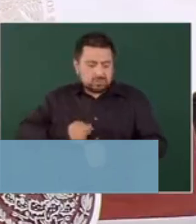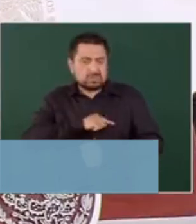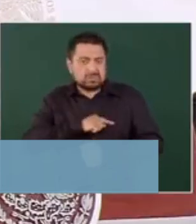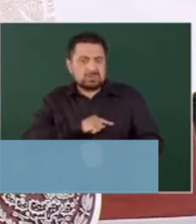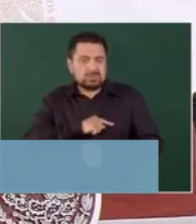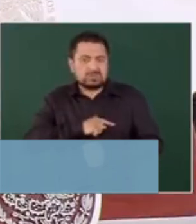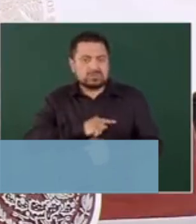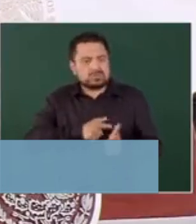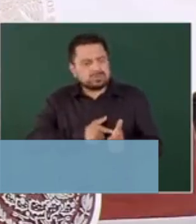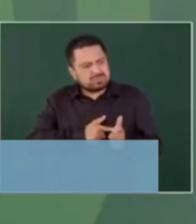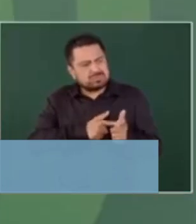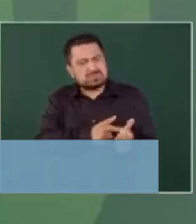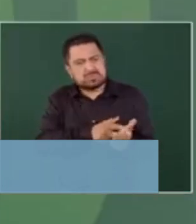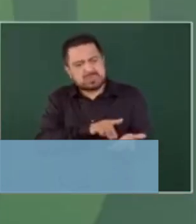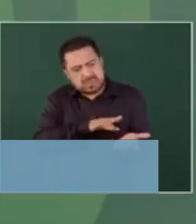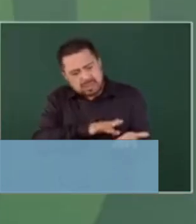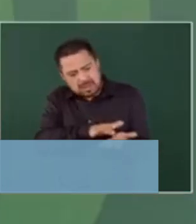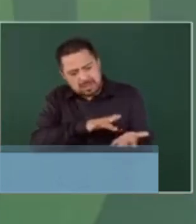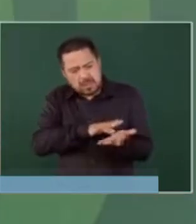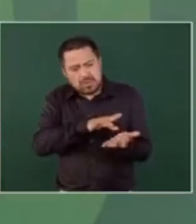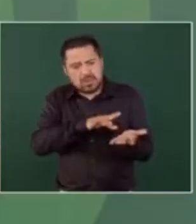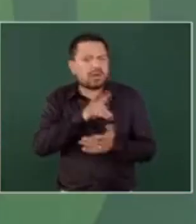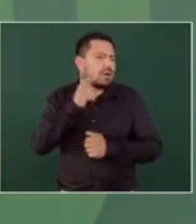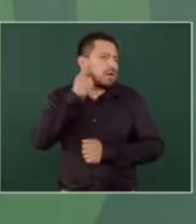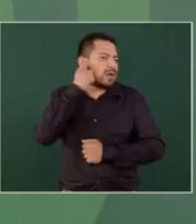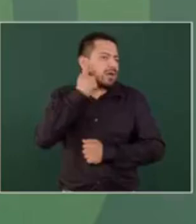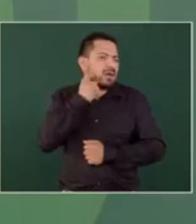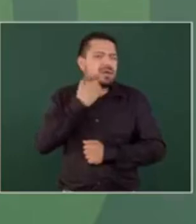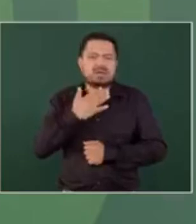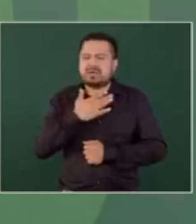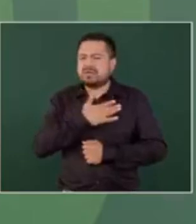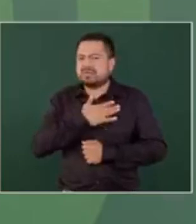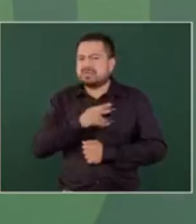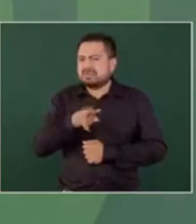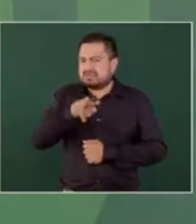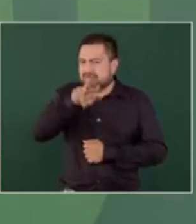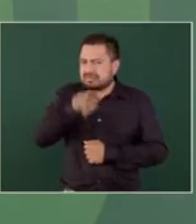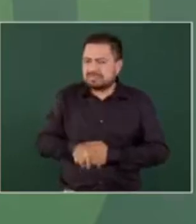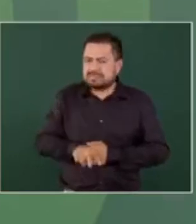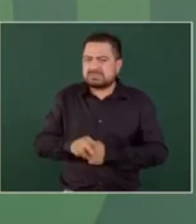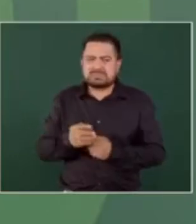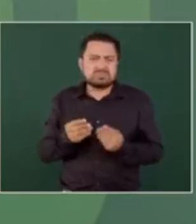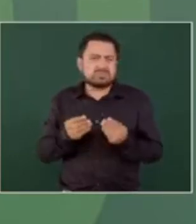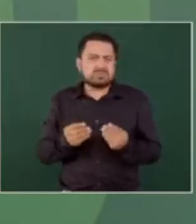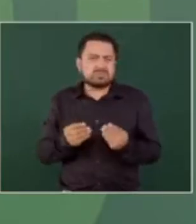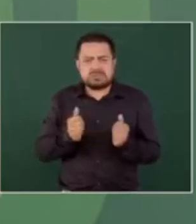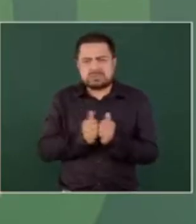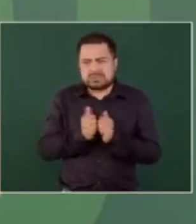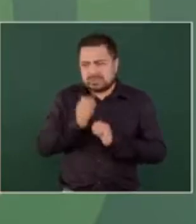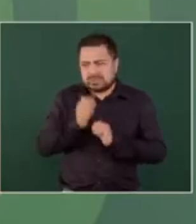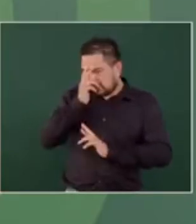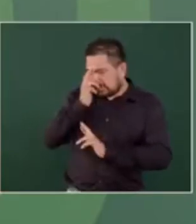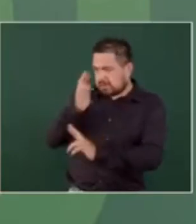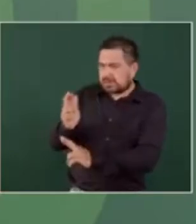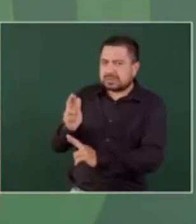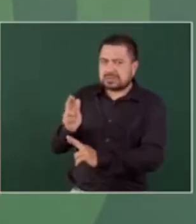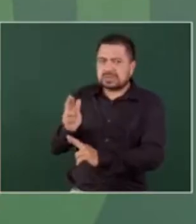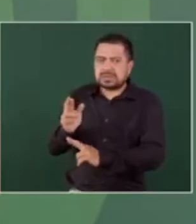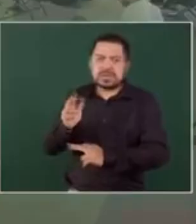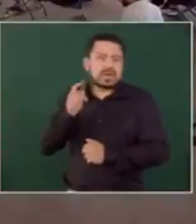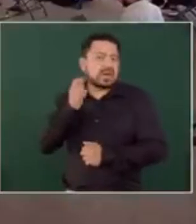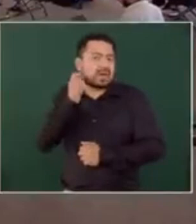seguir apoyando a Guerrero, yo le tengo mucho respeto al pueblo de